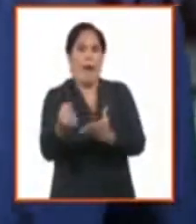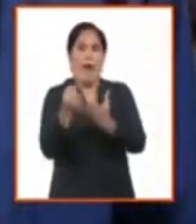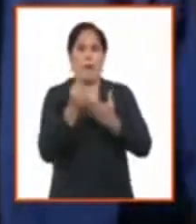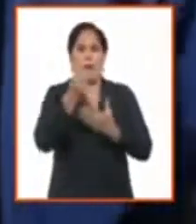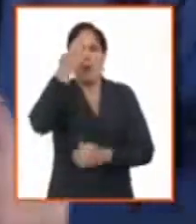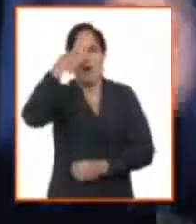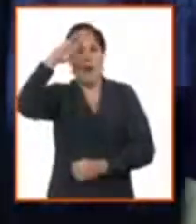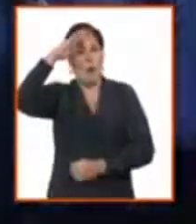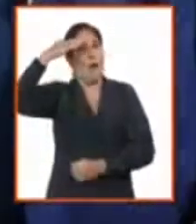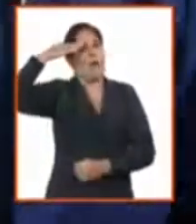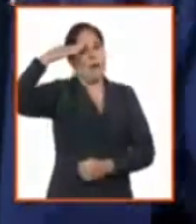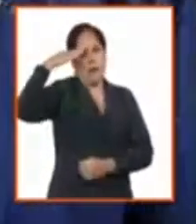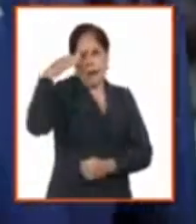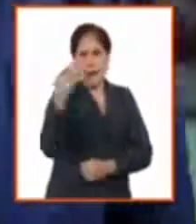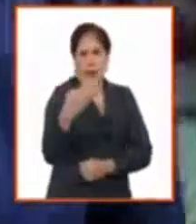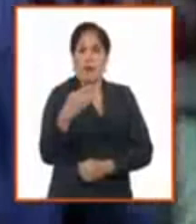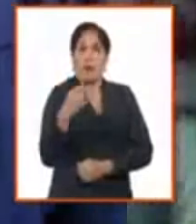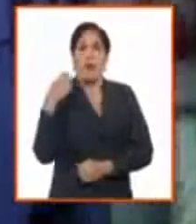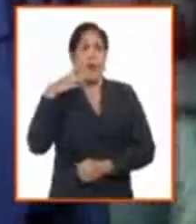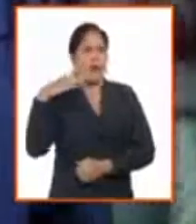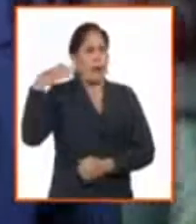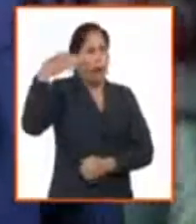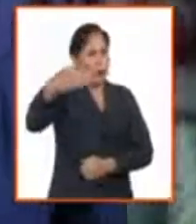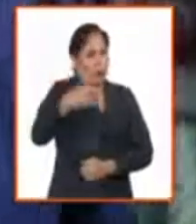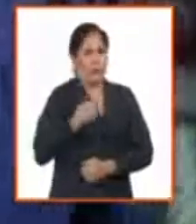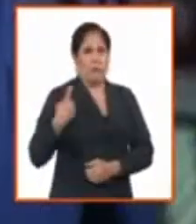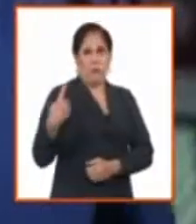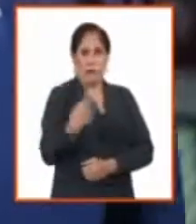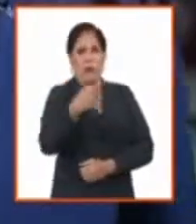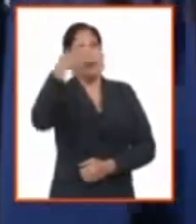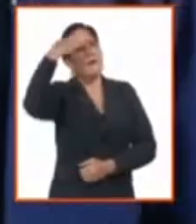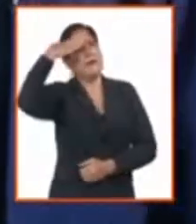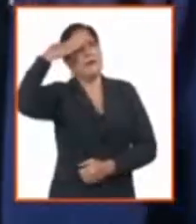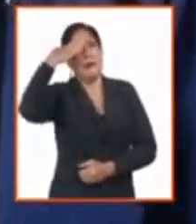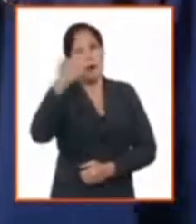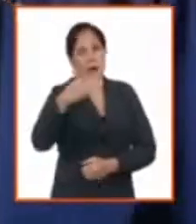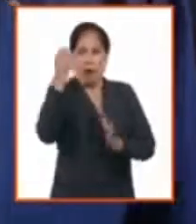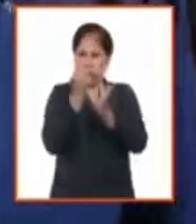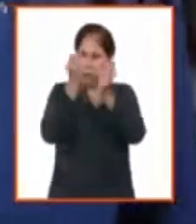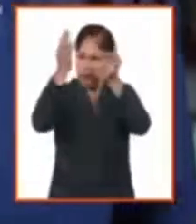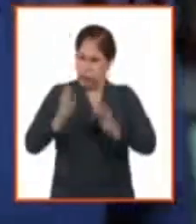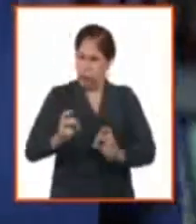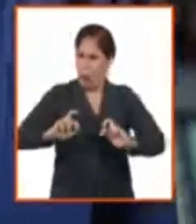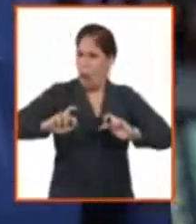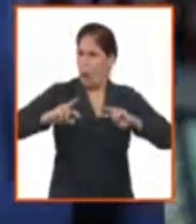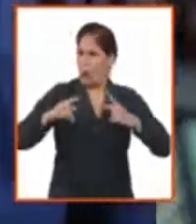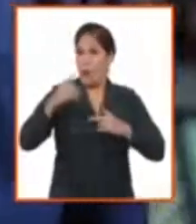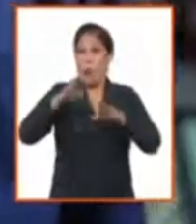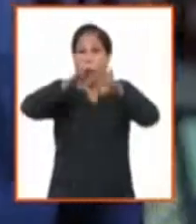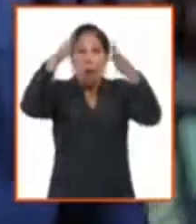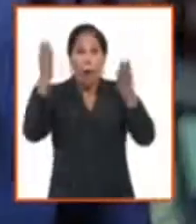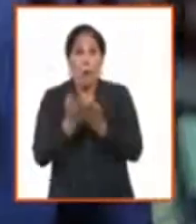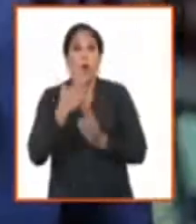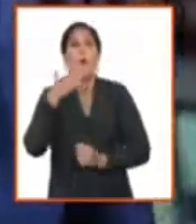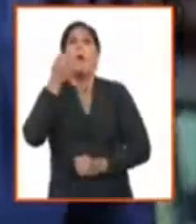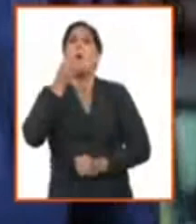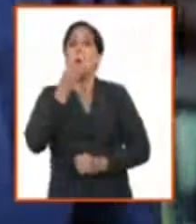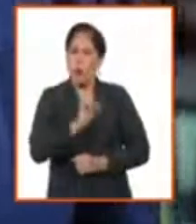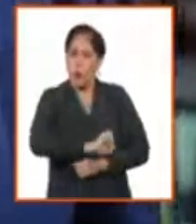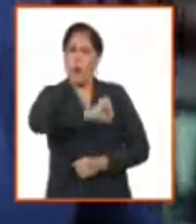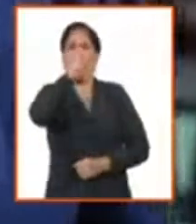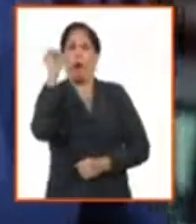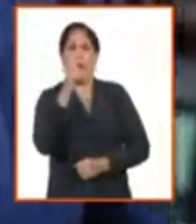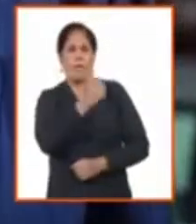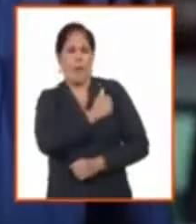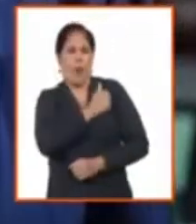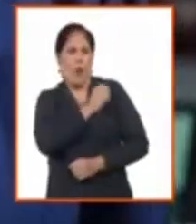gracias por pintar de esperanzas el horizonte gracias por ratificar nos nuevamente que un mundo mejor es posible todo